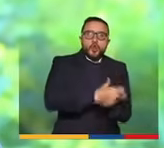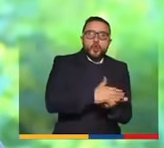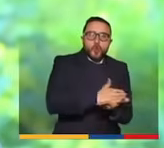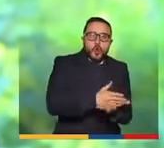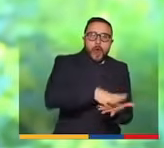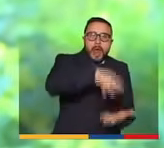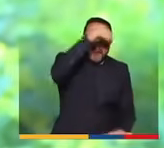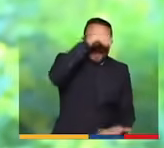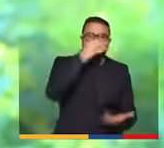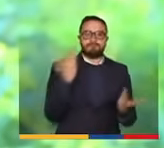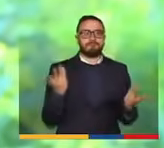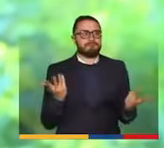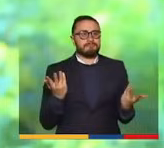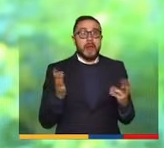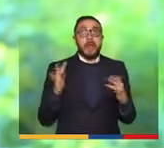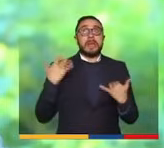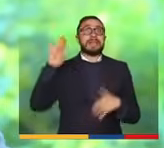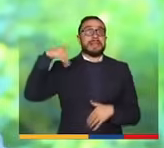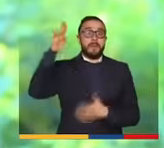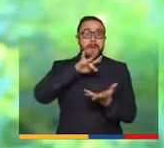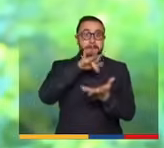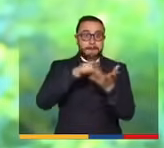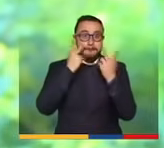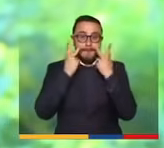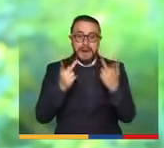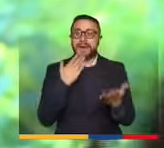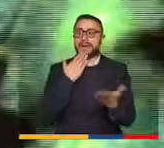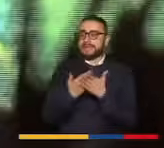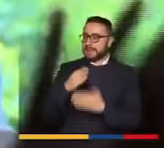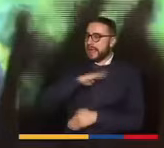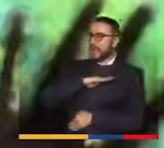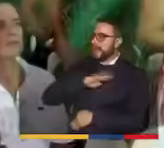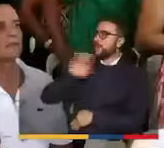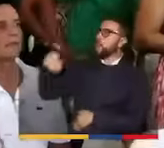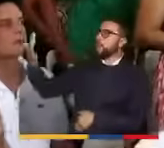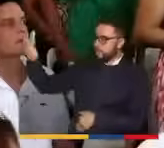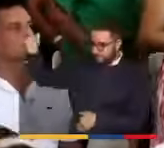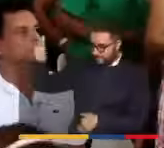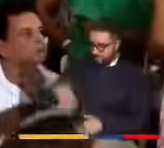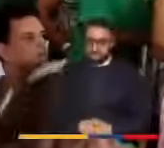yuca. Ya veremos. Gracias, muy amable alcalde. ¿Cómo está usted, Beto?